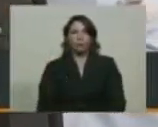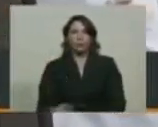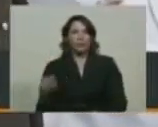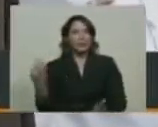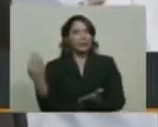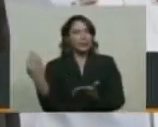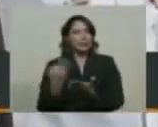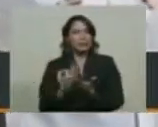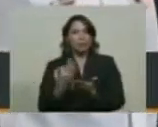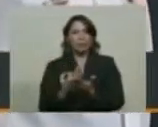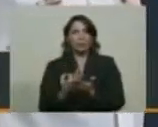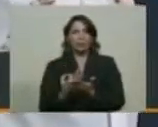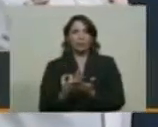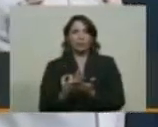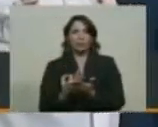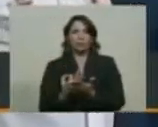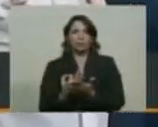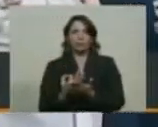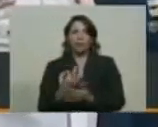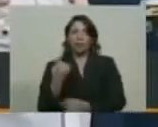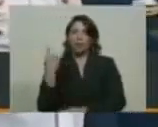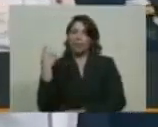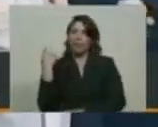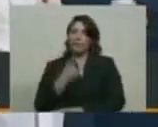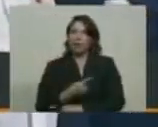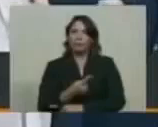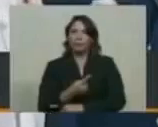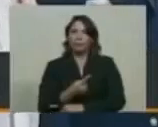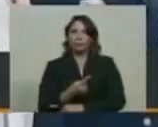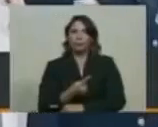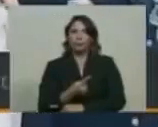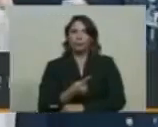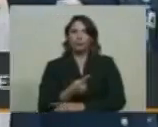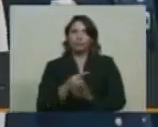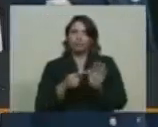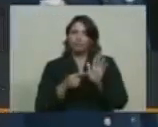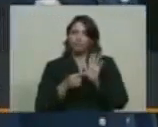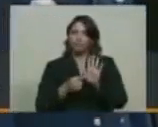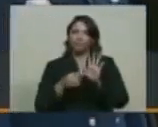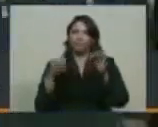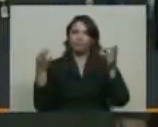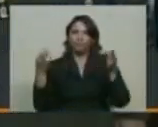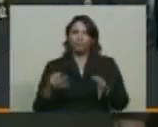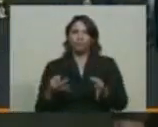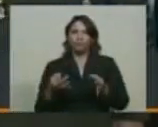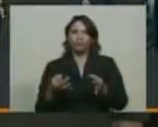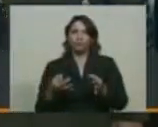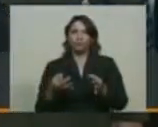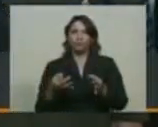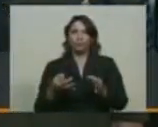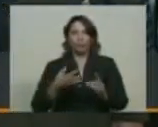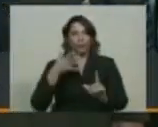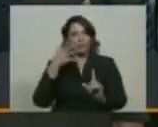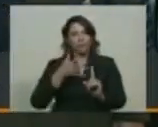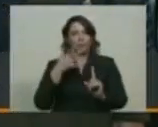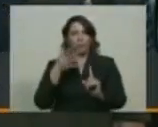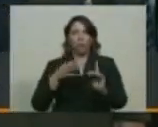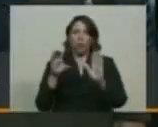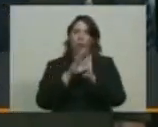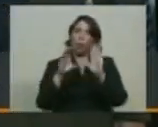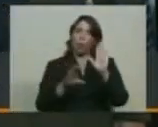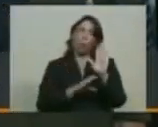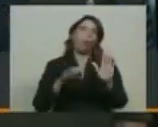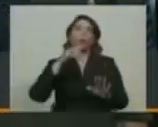siempre, debemos fijar la pauta doctrinaria, histórica y constitucional.